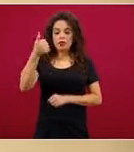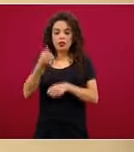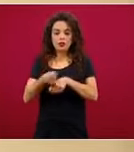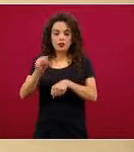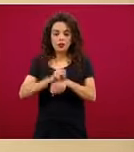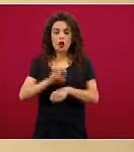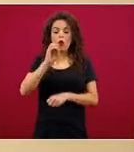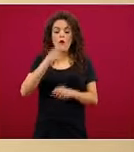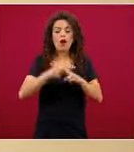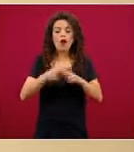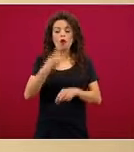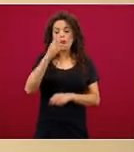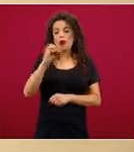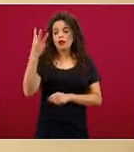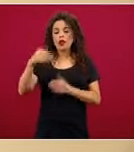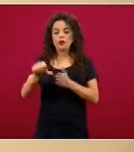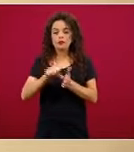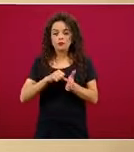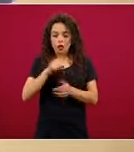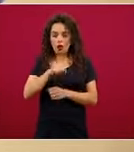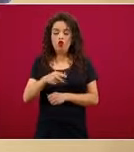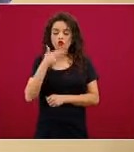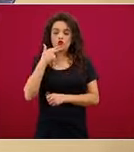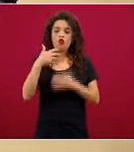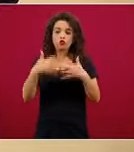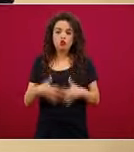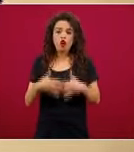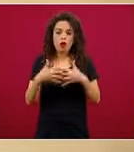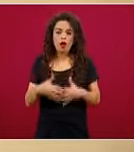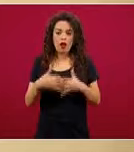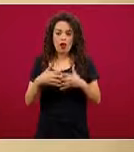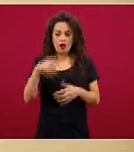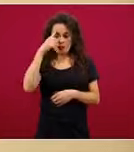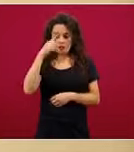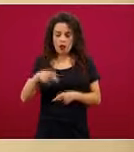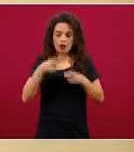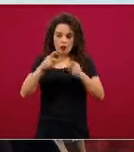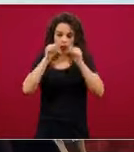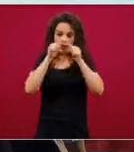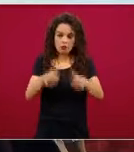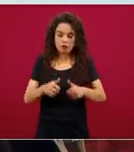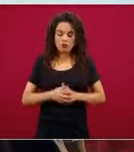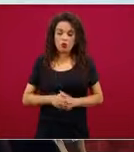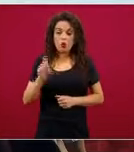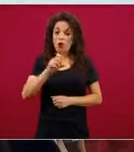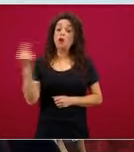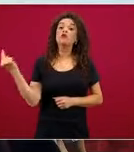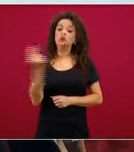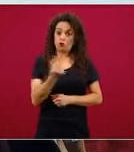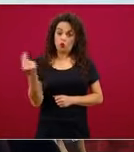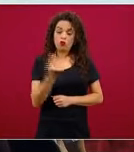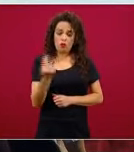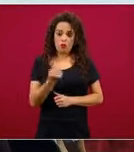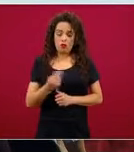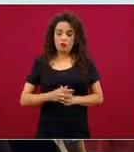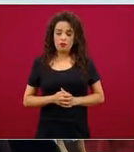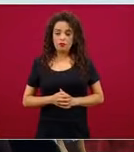o 3 meses de operación cuando la necesidad apremia. La que sigue, por favor.